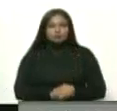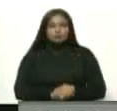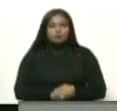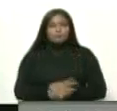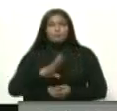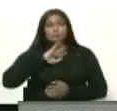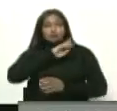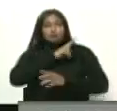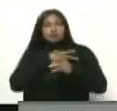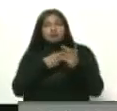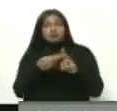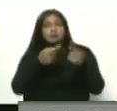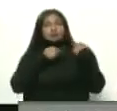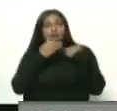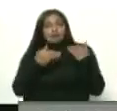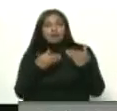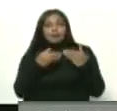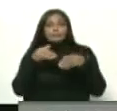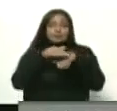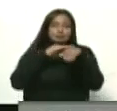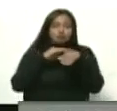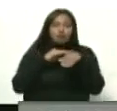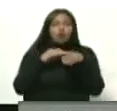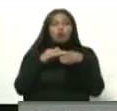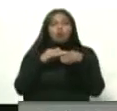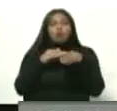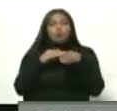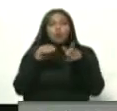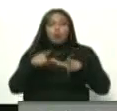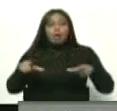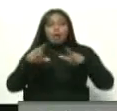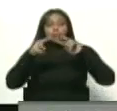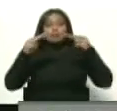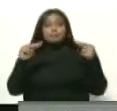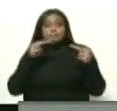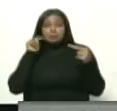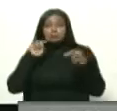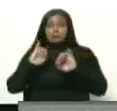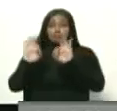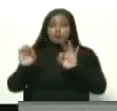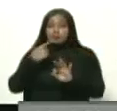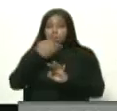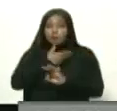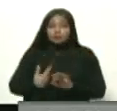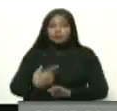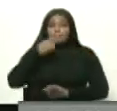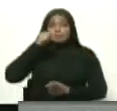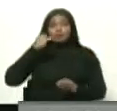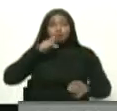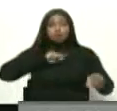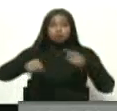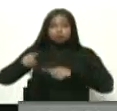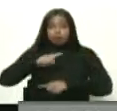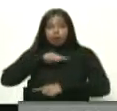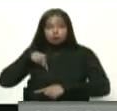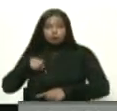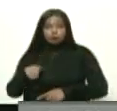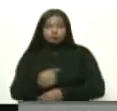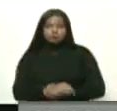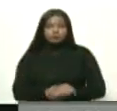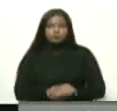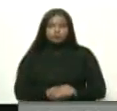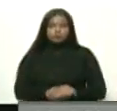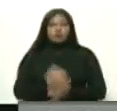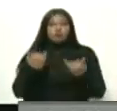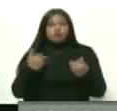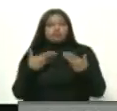Fortaleciendo esta tarea en el marco de nuestra gran misión Cuadrantes de Paz que nuestro comandante en jefe Nicolás Maduro Moro nos ha ordenado. Y de esta manera